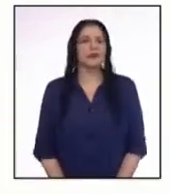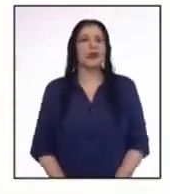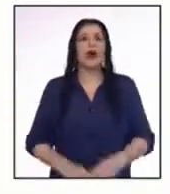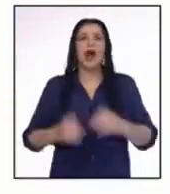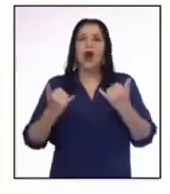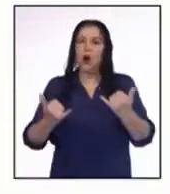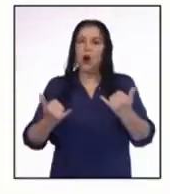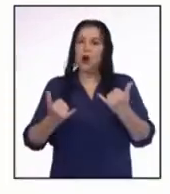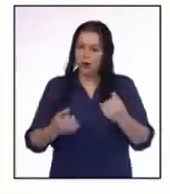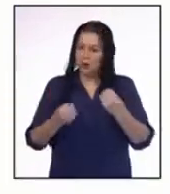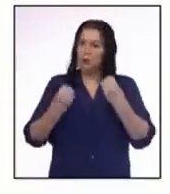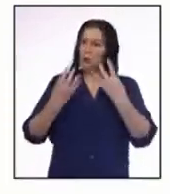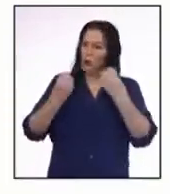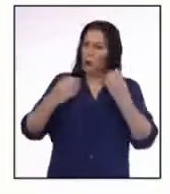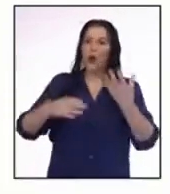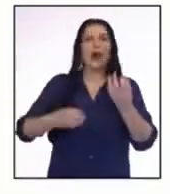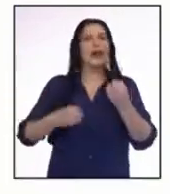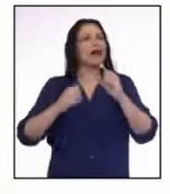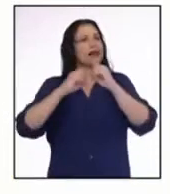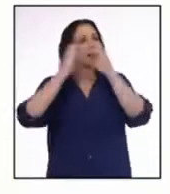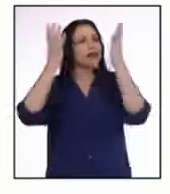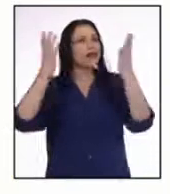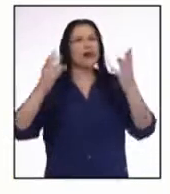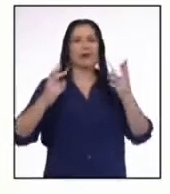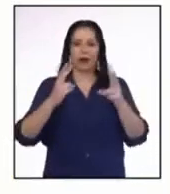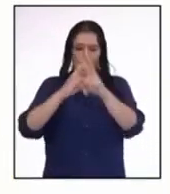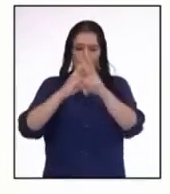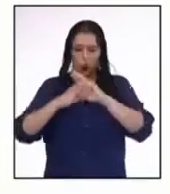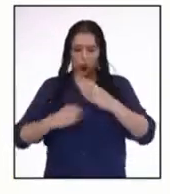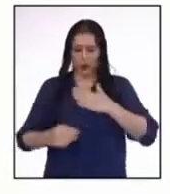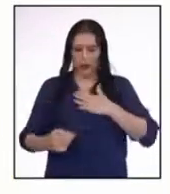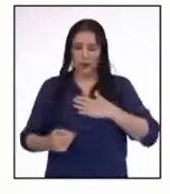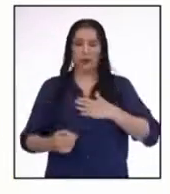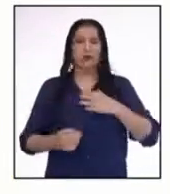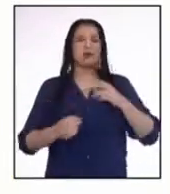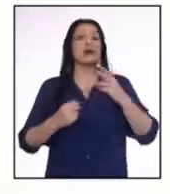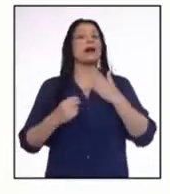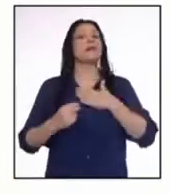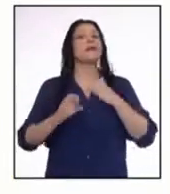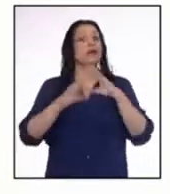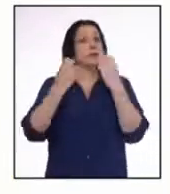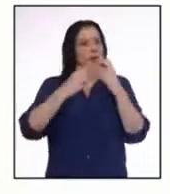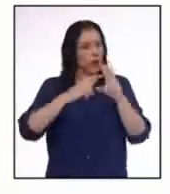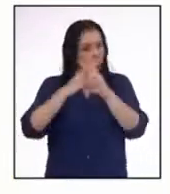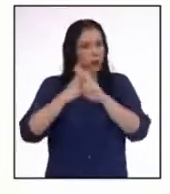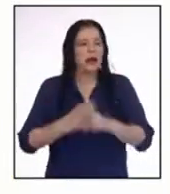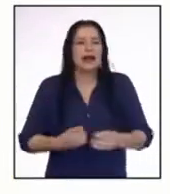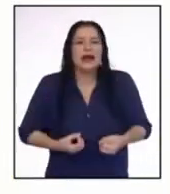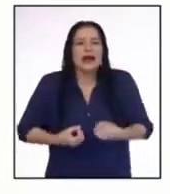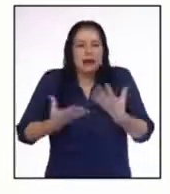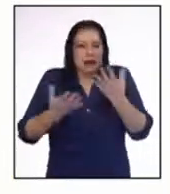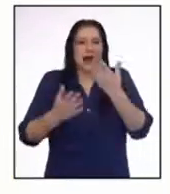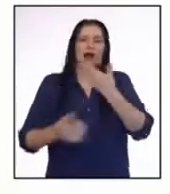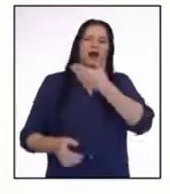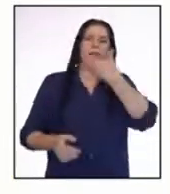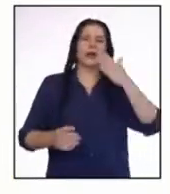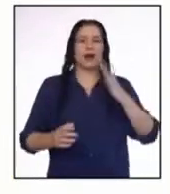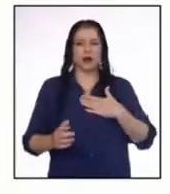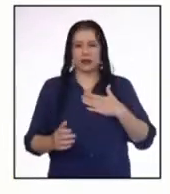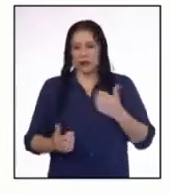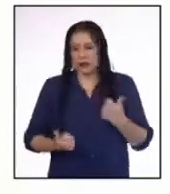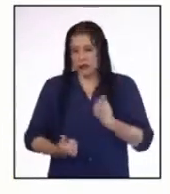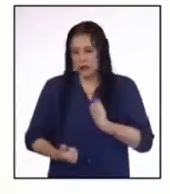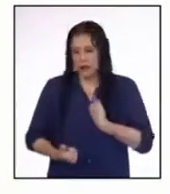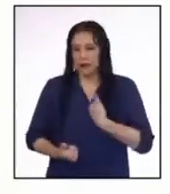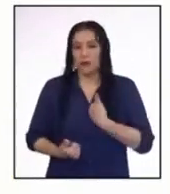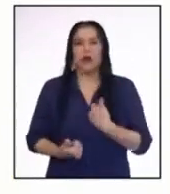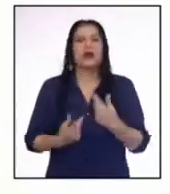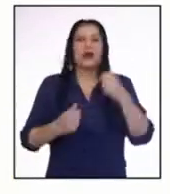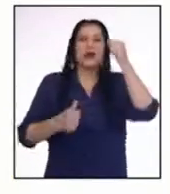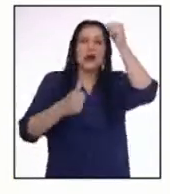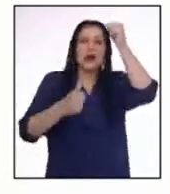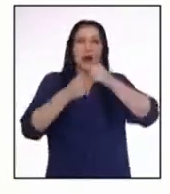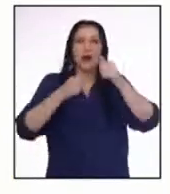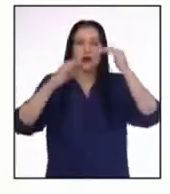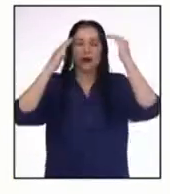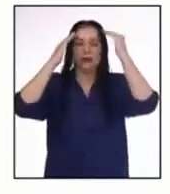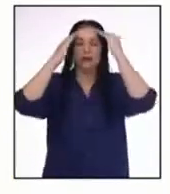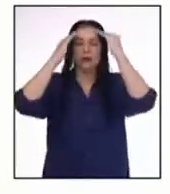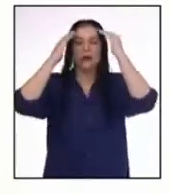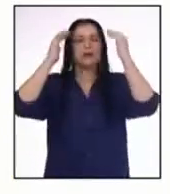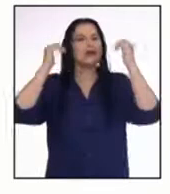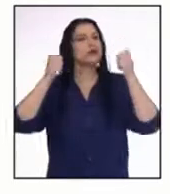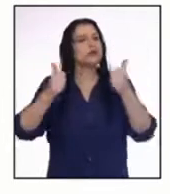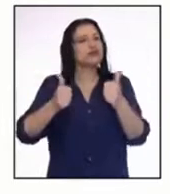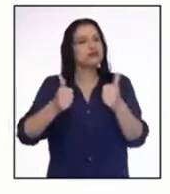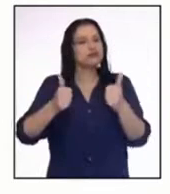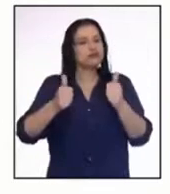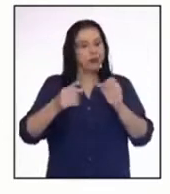Hoy es un buen día para cuidarnos y cuidar de los nuestros. Sigue dando lo mejor de ti y recuerda, una mente sana va